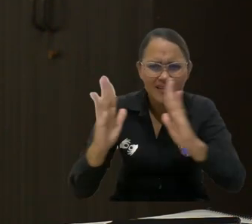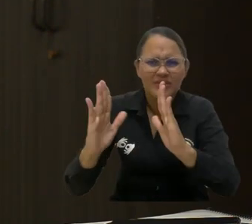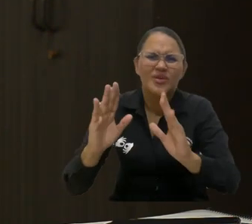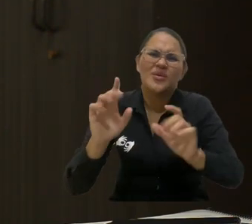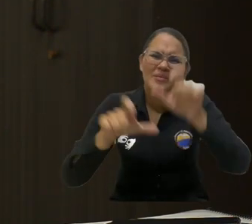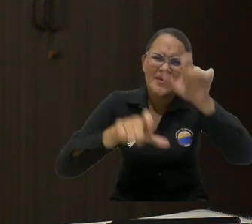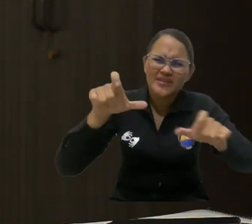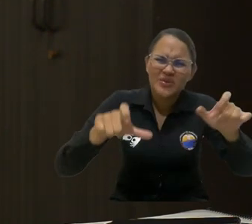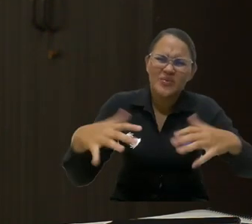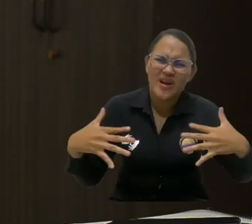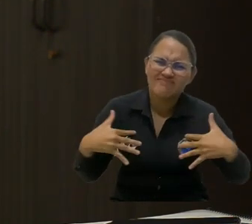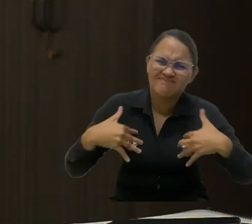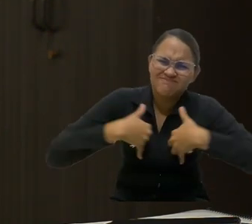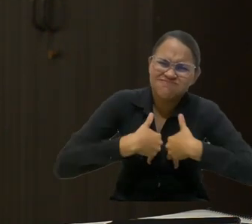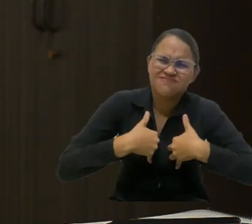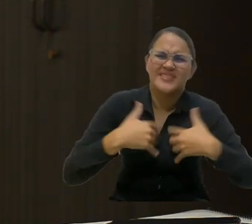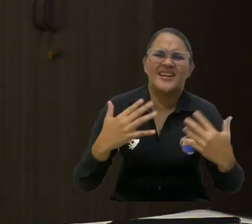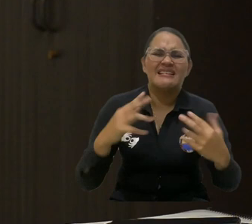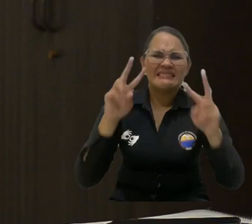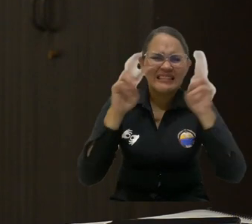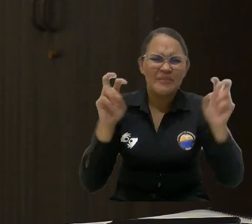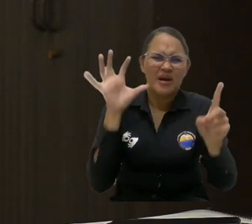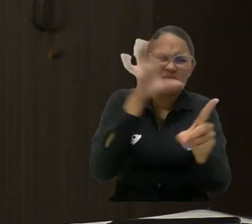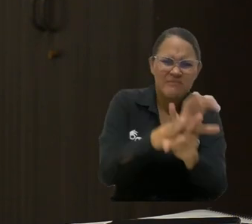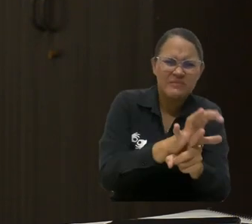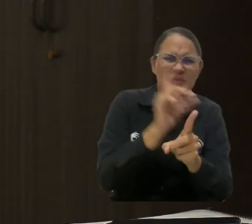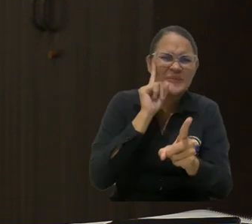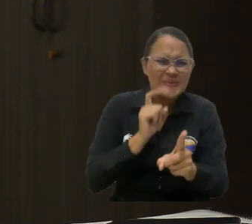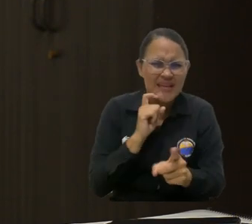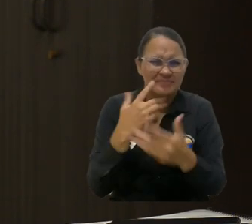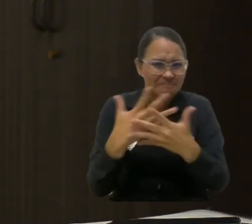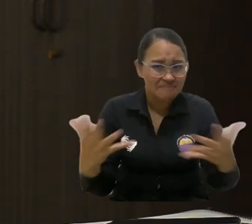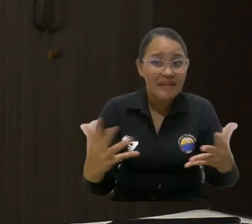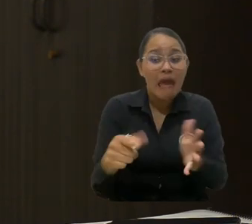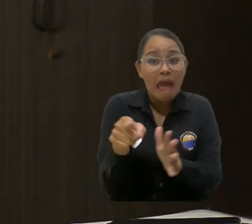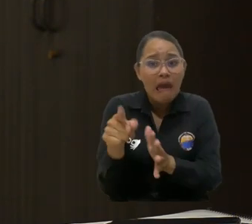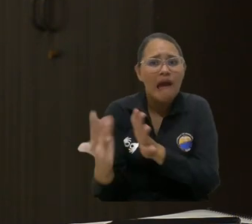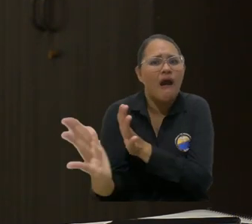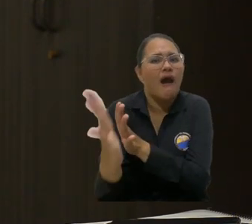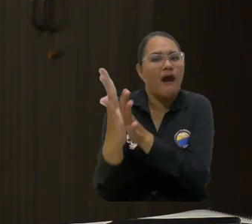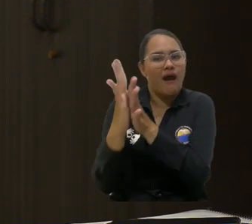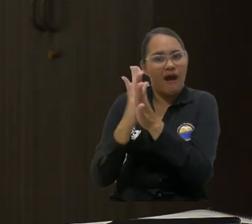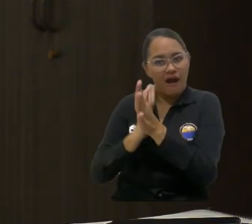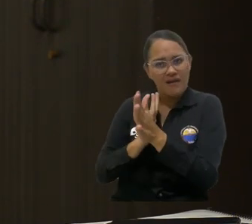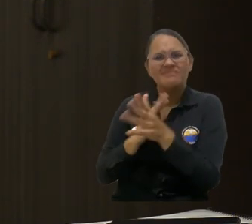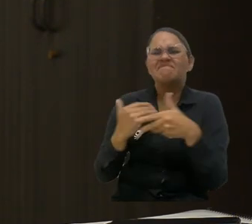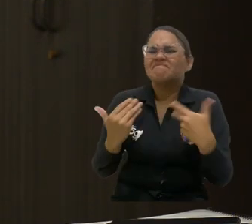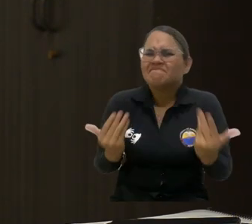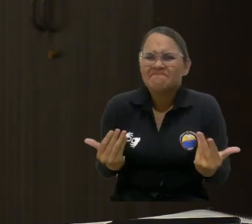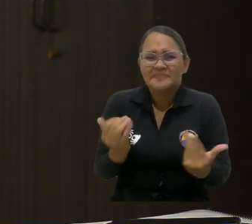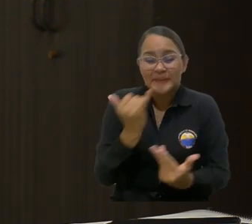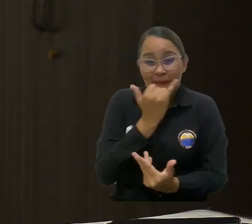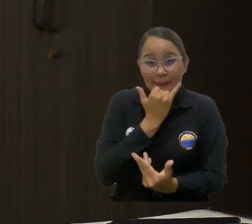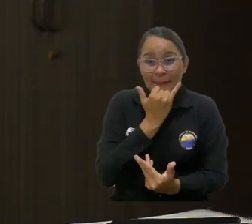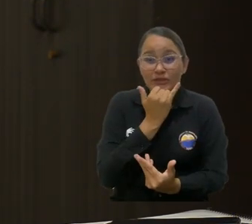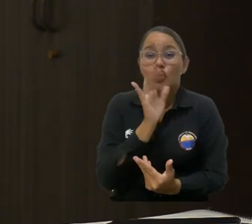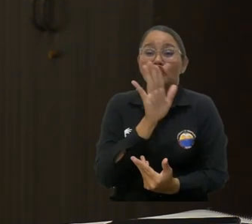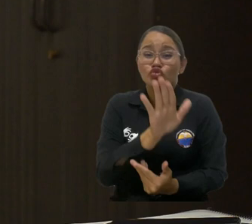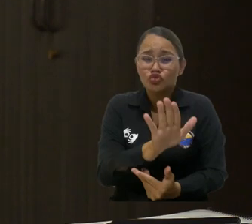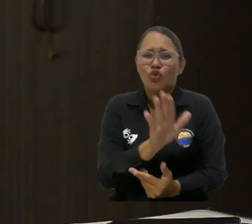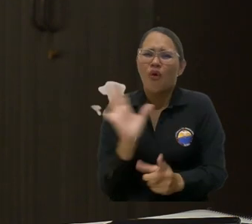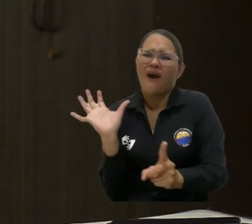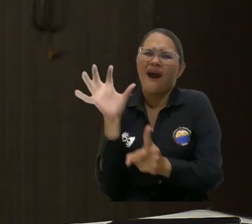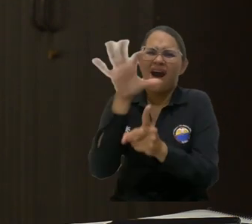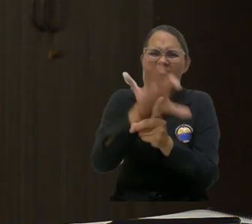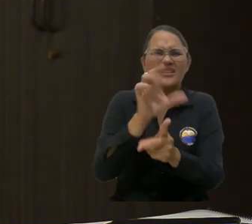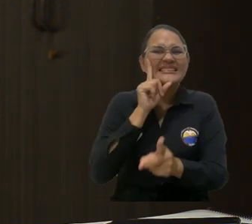Género y Acoso Sexual, GAV, puso en conocimiento de la Facultad de Humanidades el reporte de la conducta de acoso